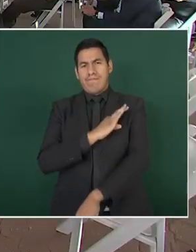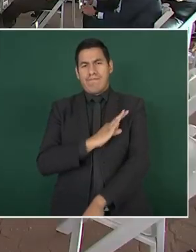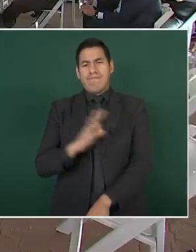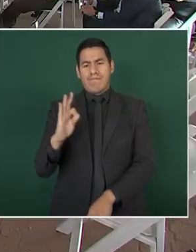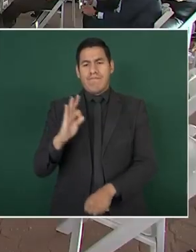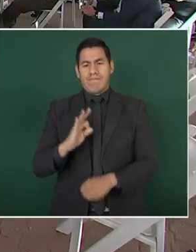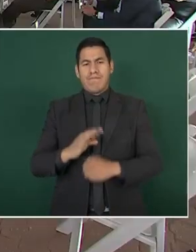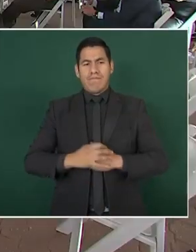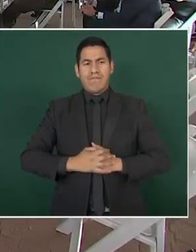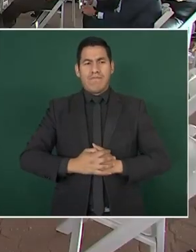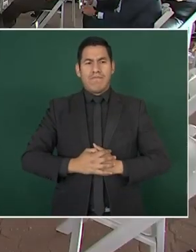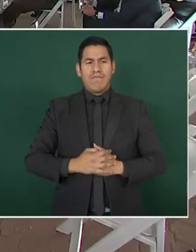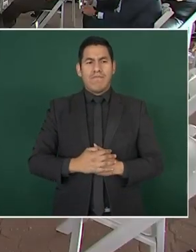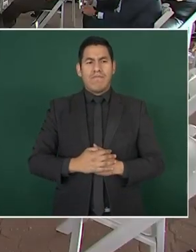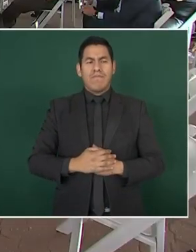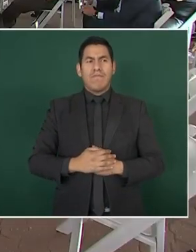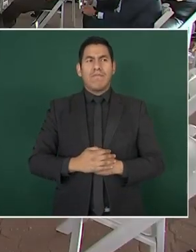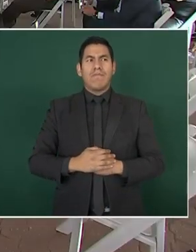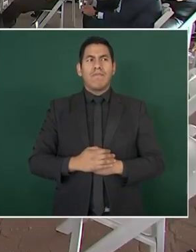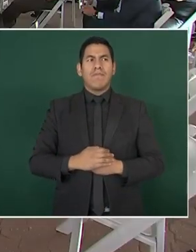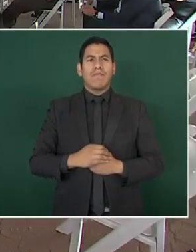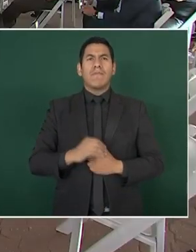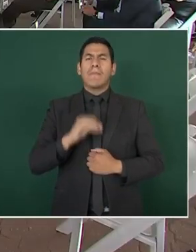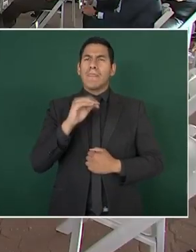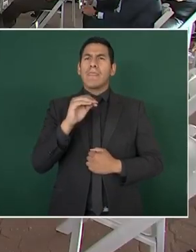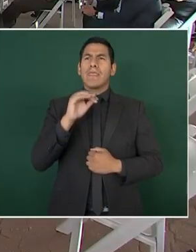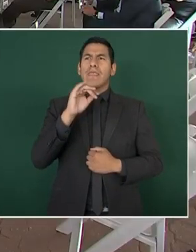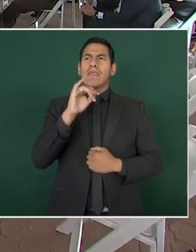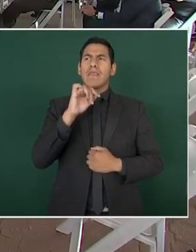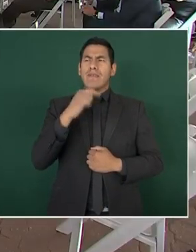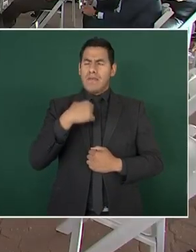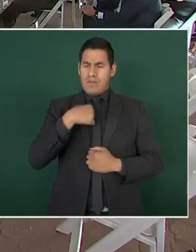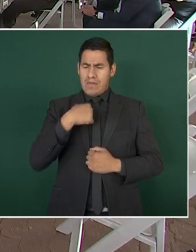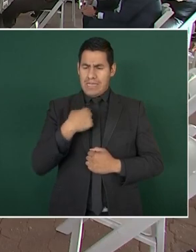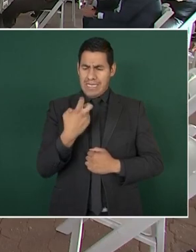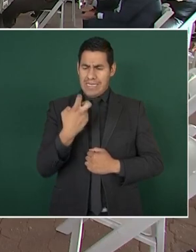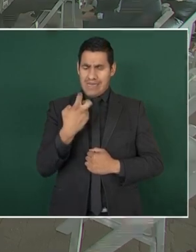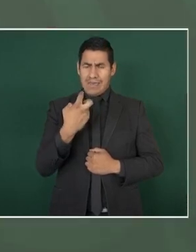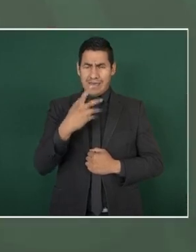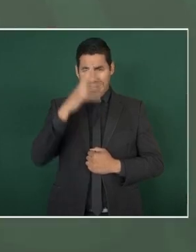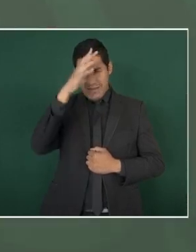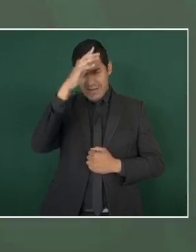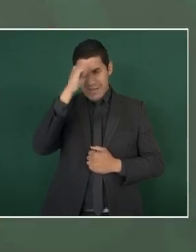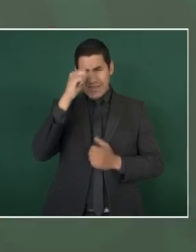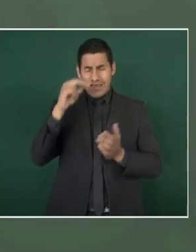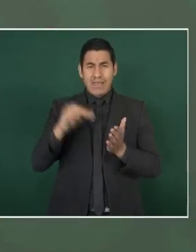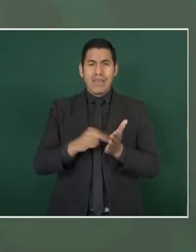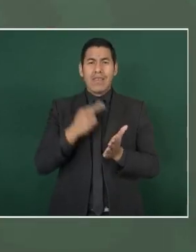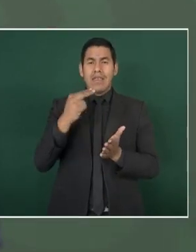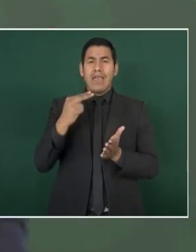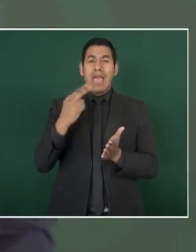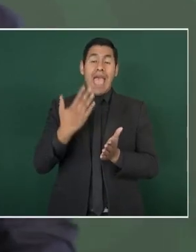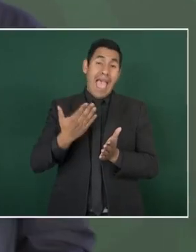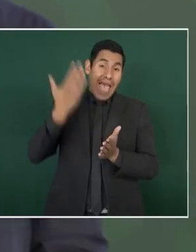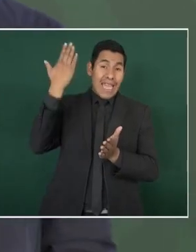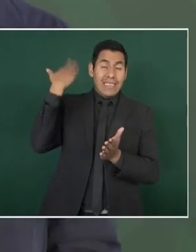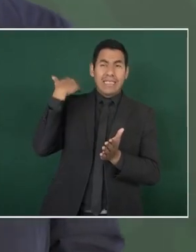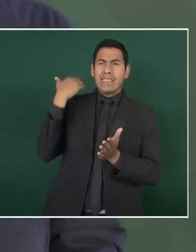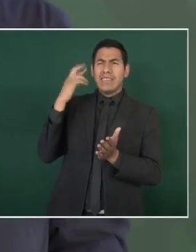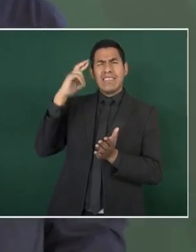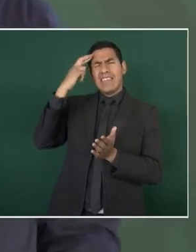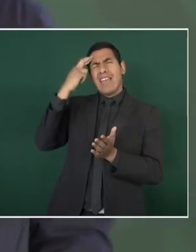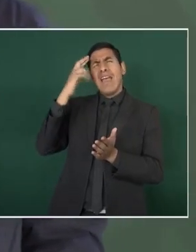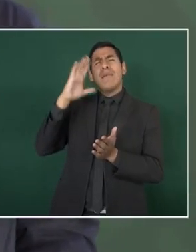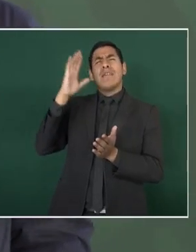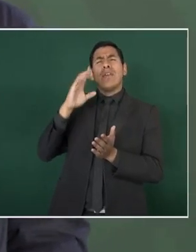Sí, firmé el decreto porque se firmaba cada año un acuerdo de